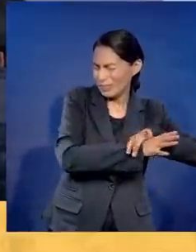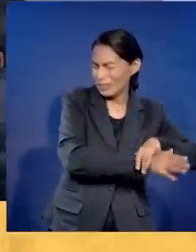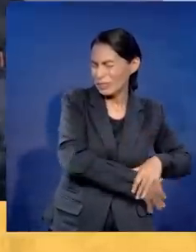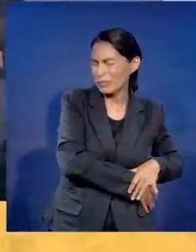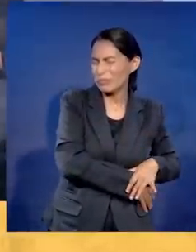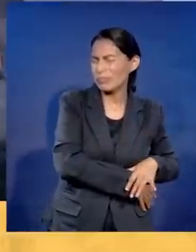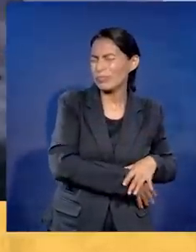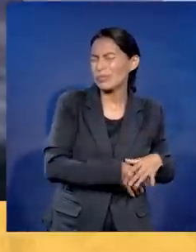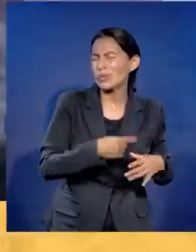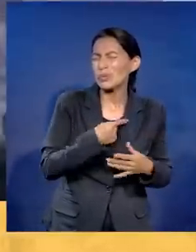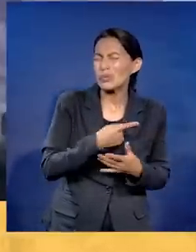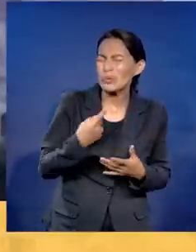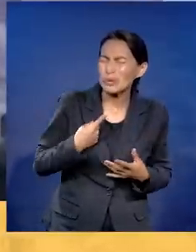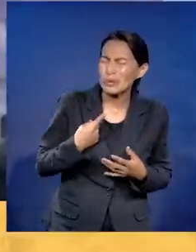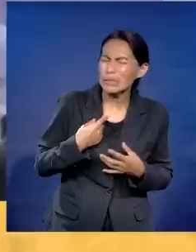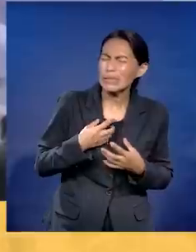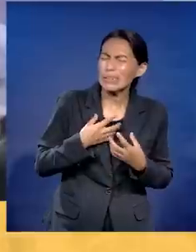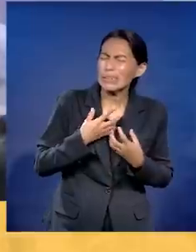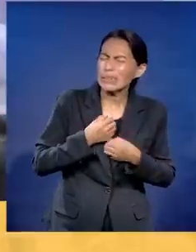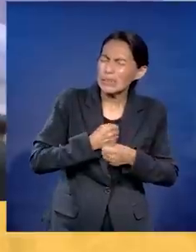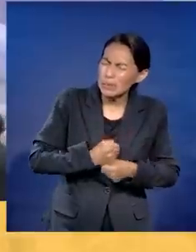Rompe nuestro orgullo.